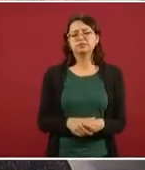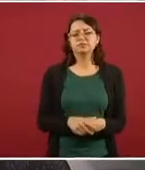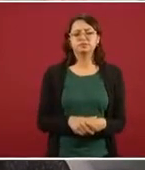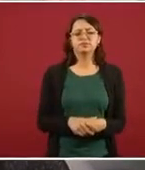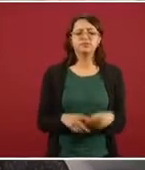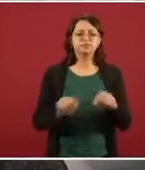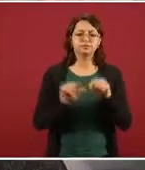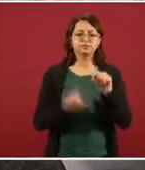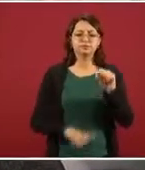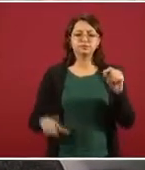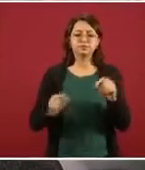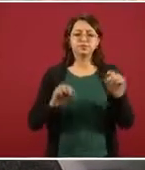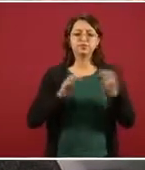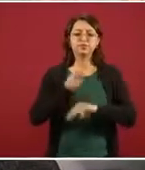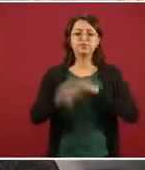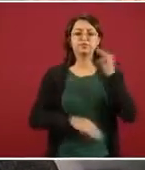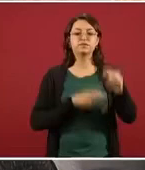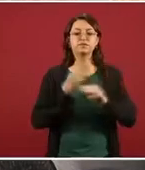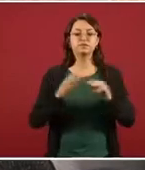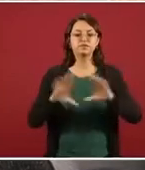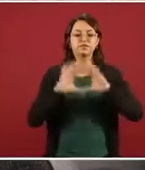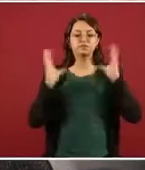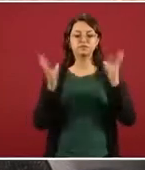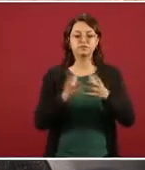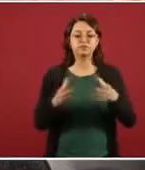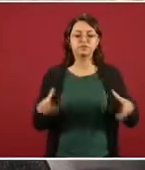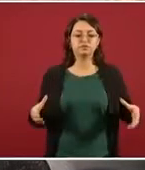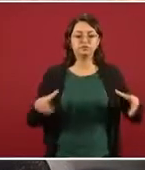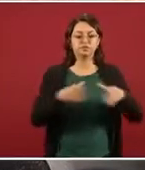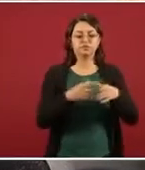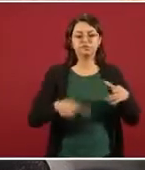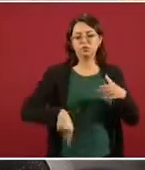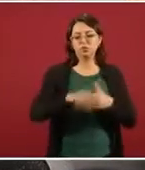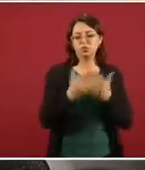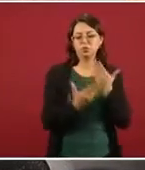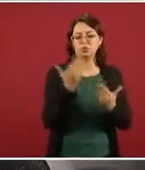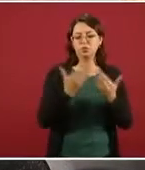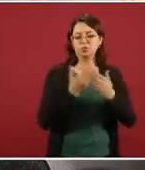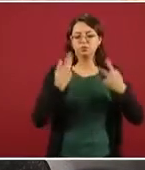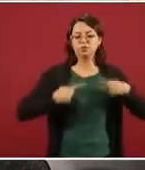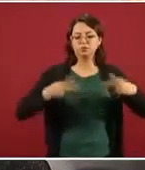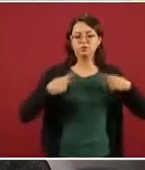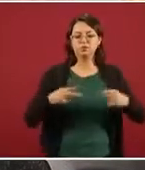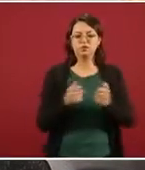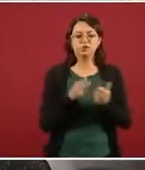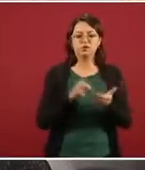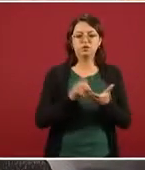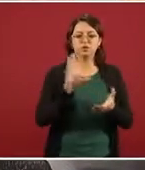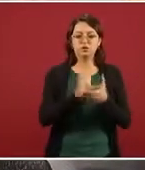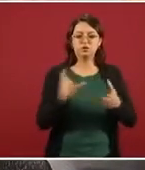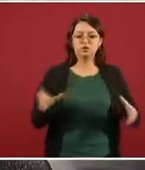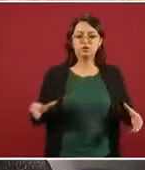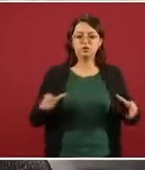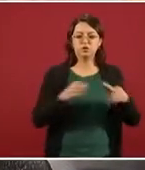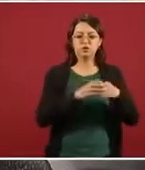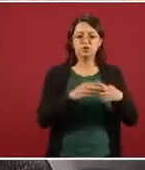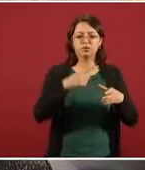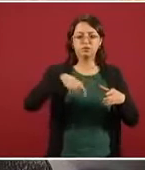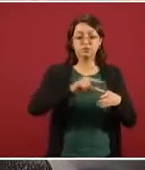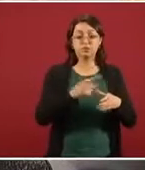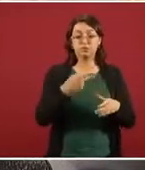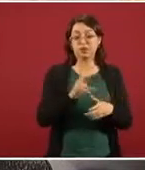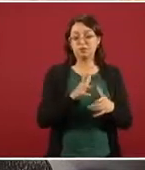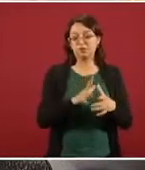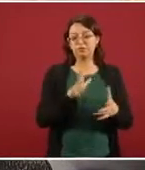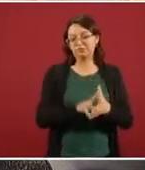En México y en el mundo, esta minoría de personas con discapacidad son la minoría que hay más